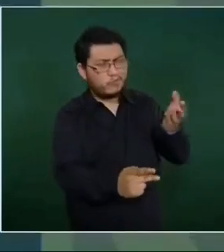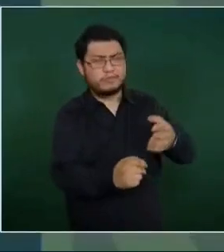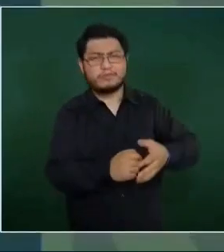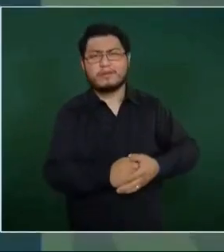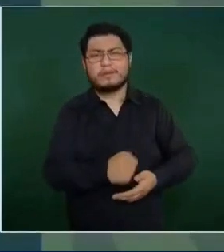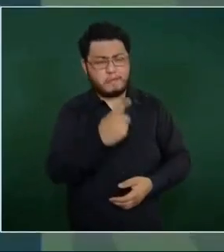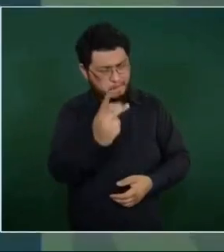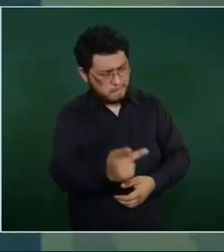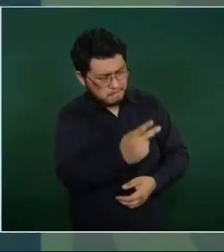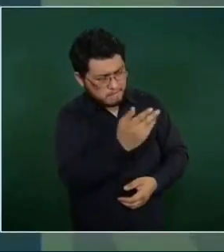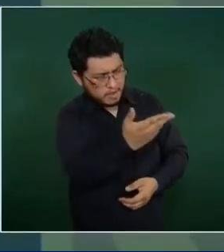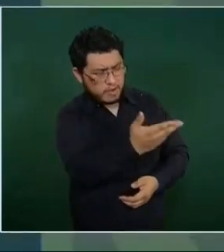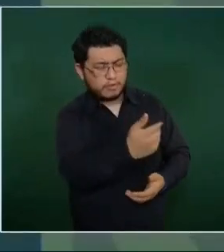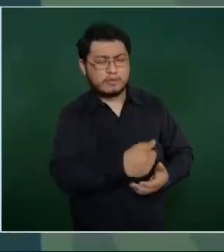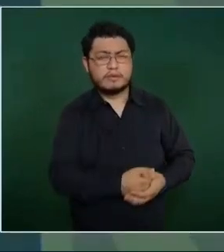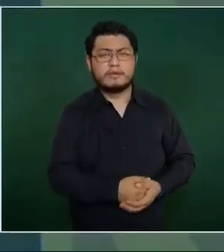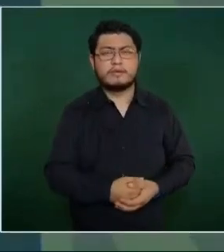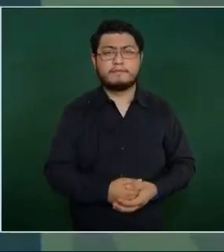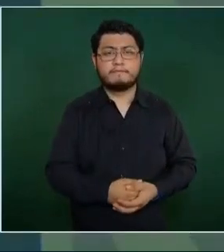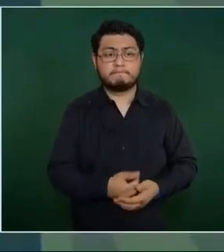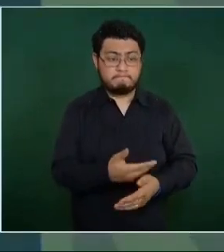de votar